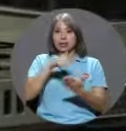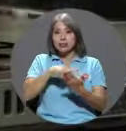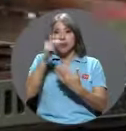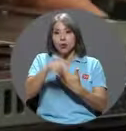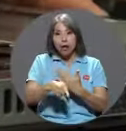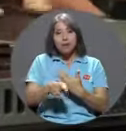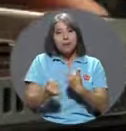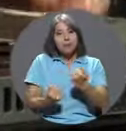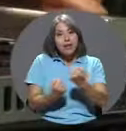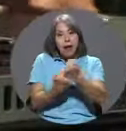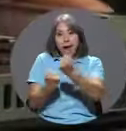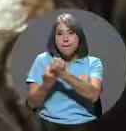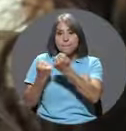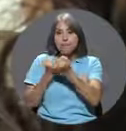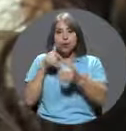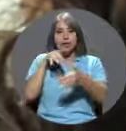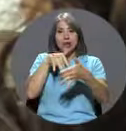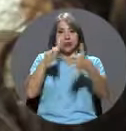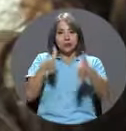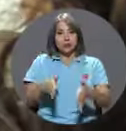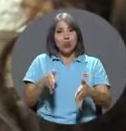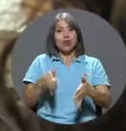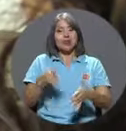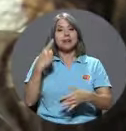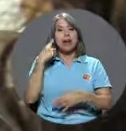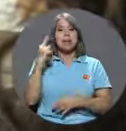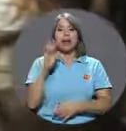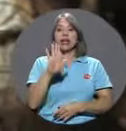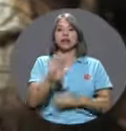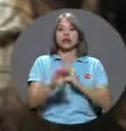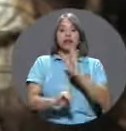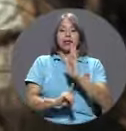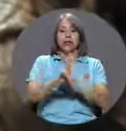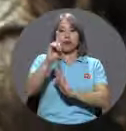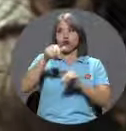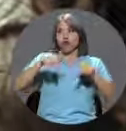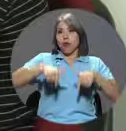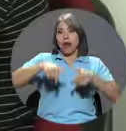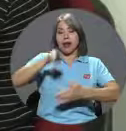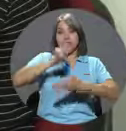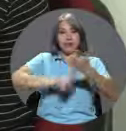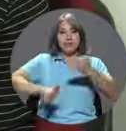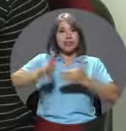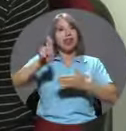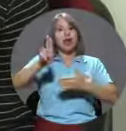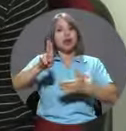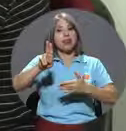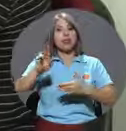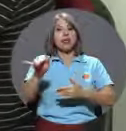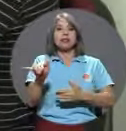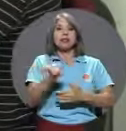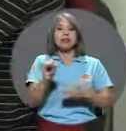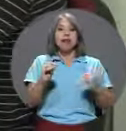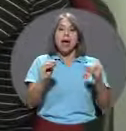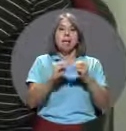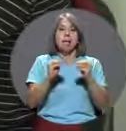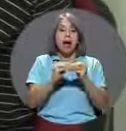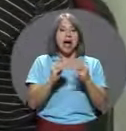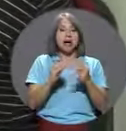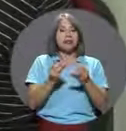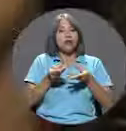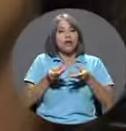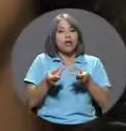él se dan apoyos a los estudiantes que lo necesitan para que su desarrollo en la universidad sea como